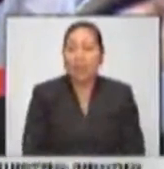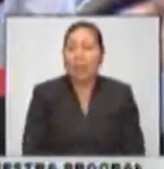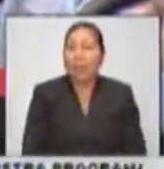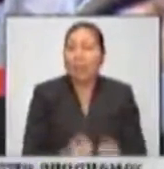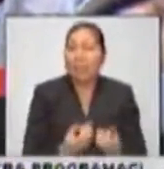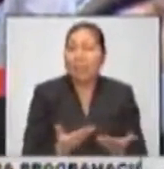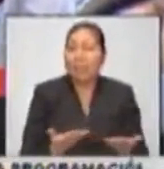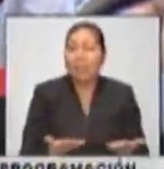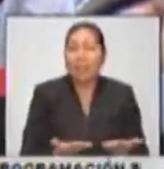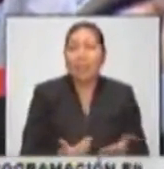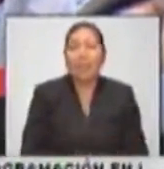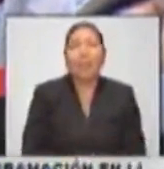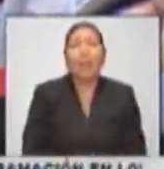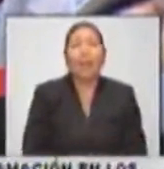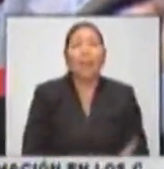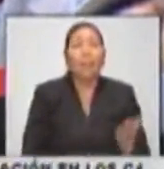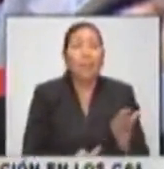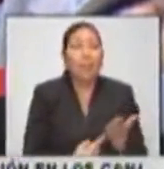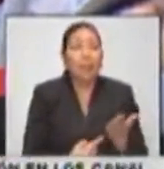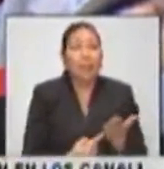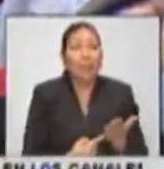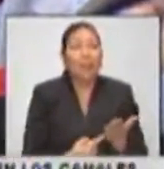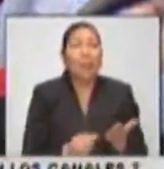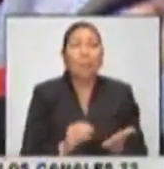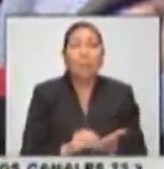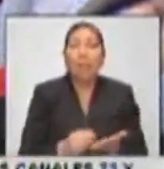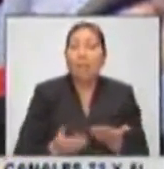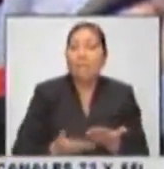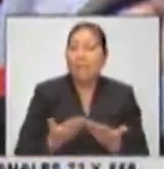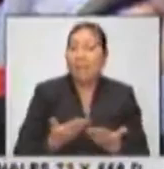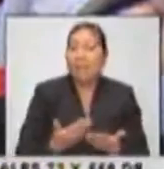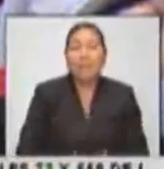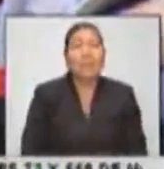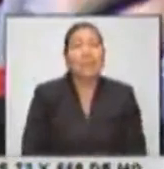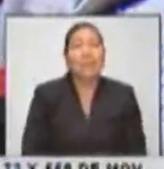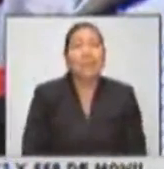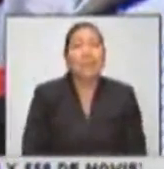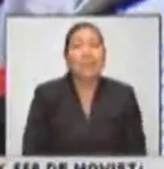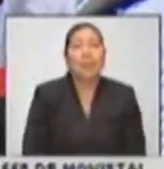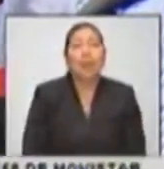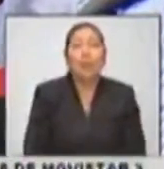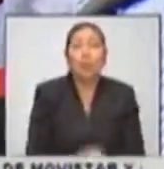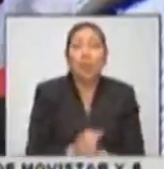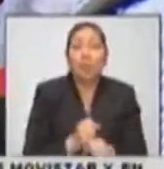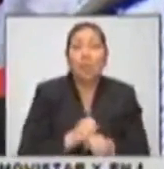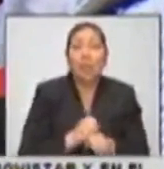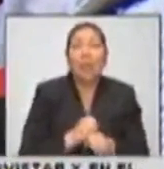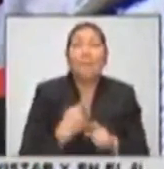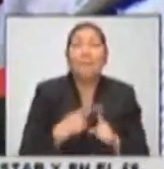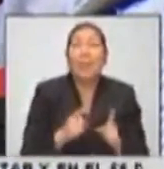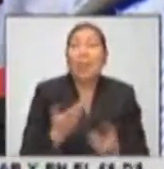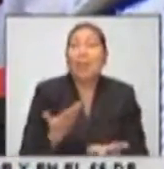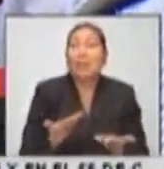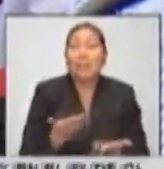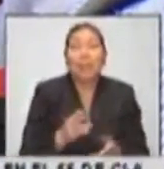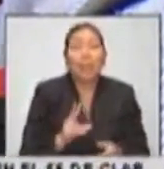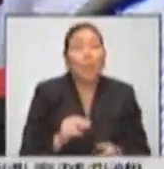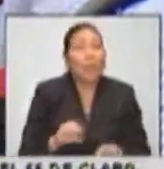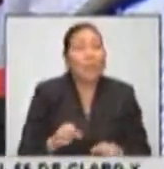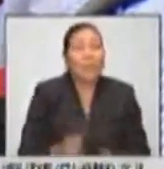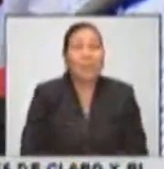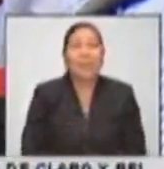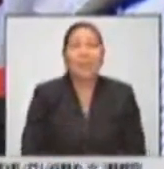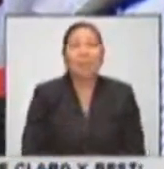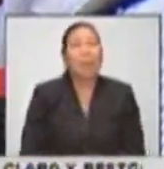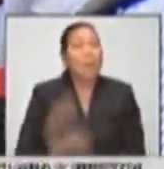tal cantidad hoy de tecnología, es muy, muy fácil, entre comillas, tomar una determinación, pero a veces no lo hacemos porque